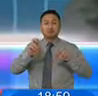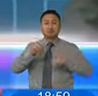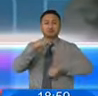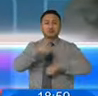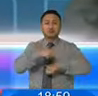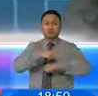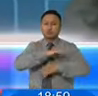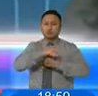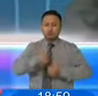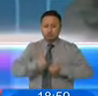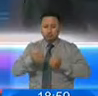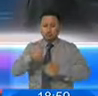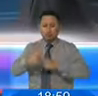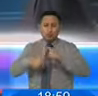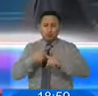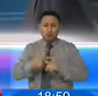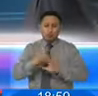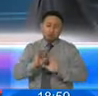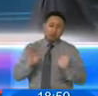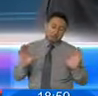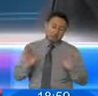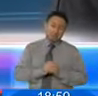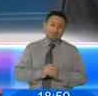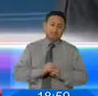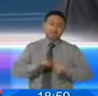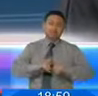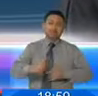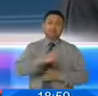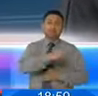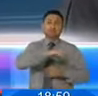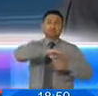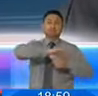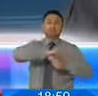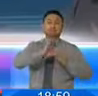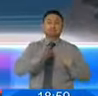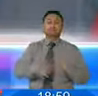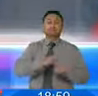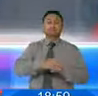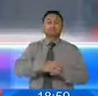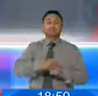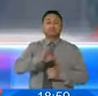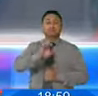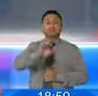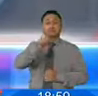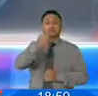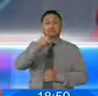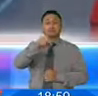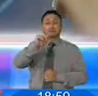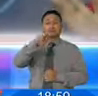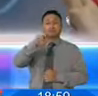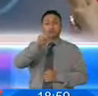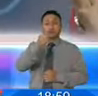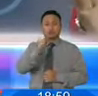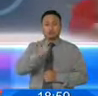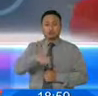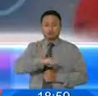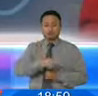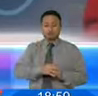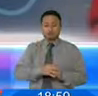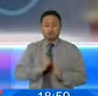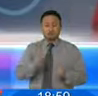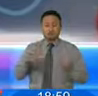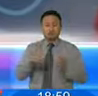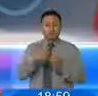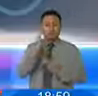la entrega total de la información entretanto maría fernanda espinoza canciller del ecuador comunicó sobre el avance de la conformación de una